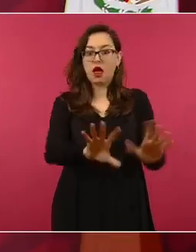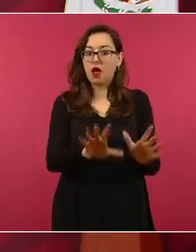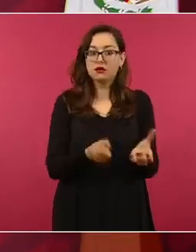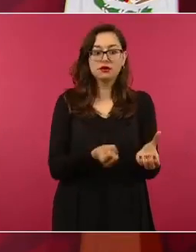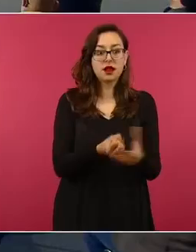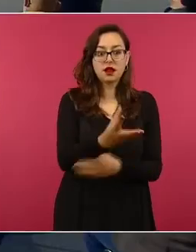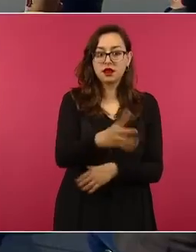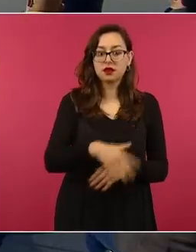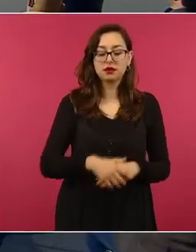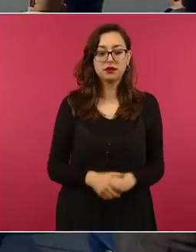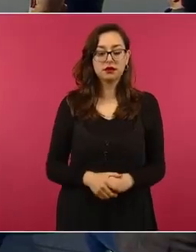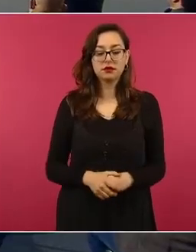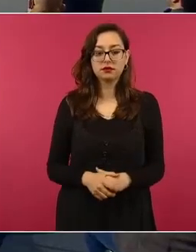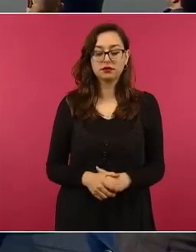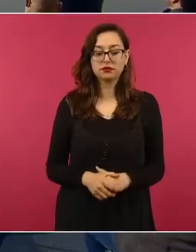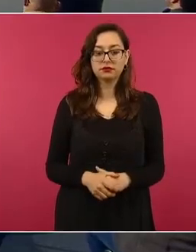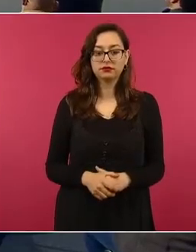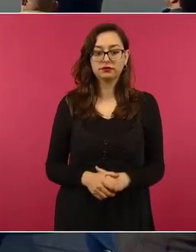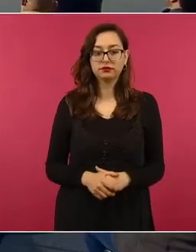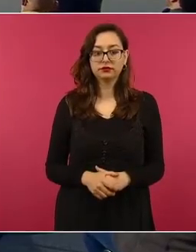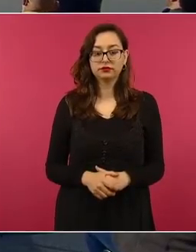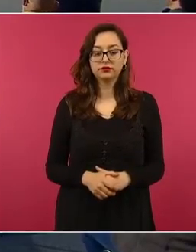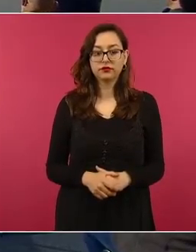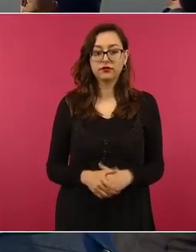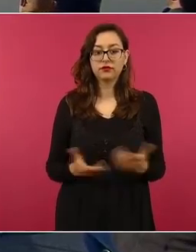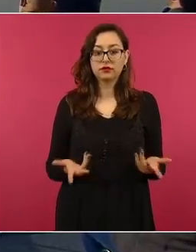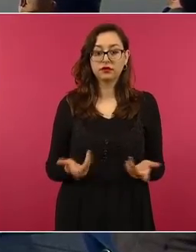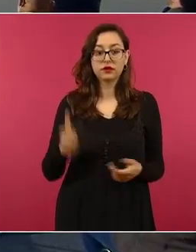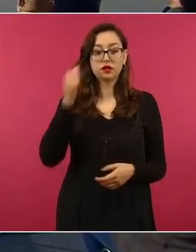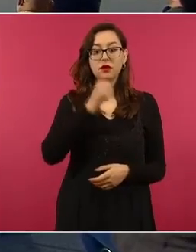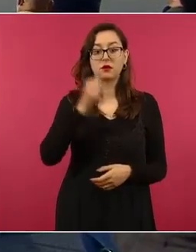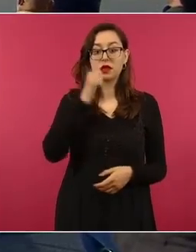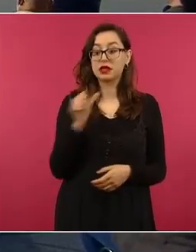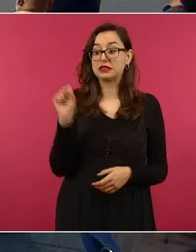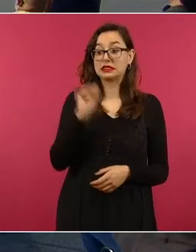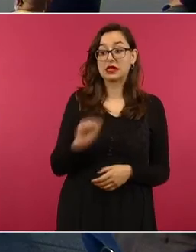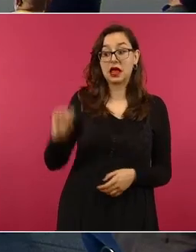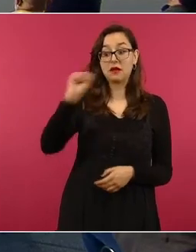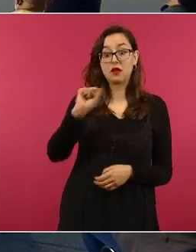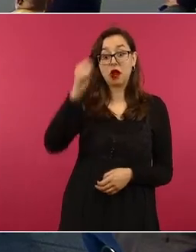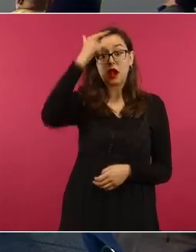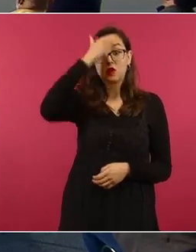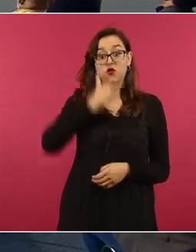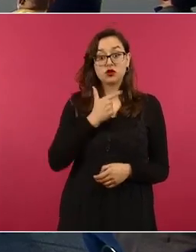Y eso de los sabadazos es